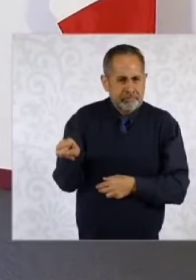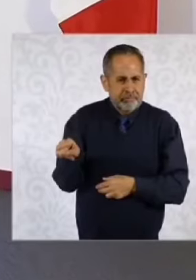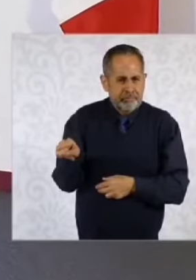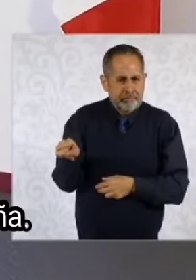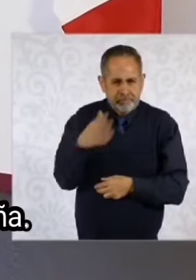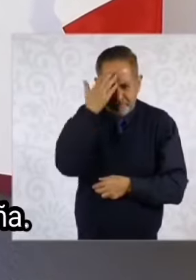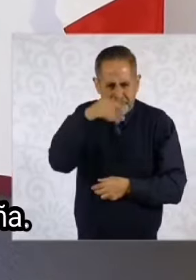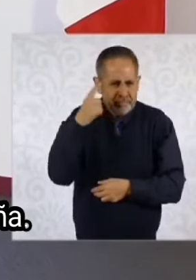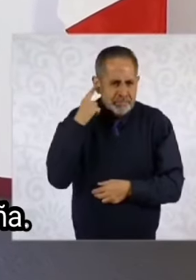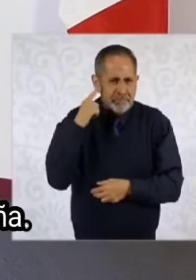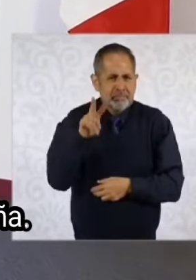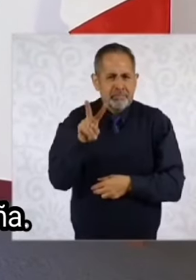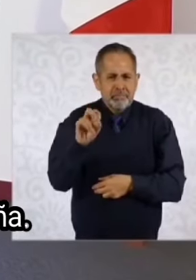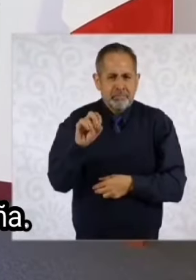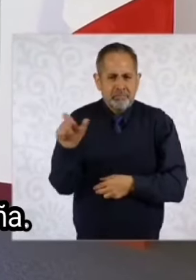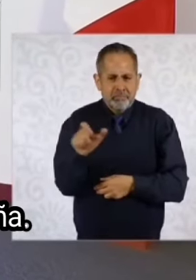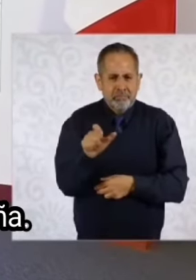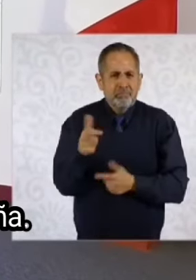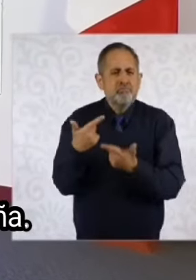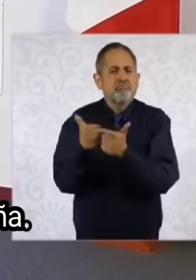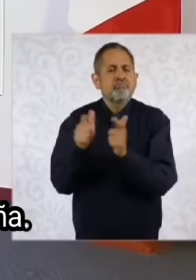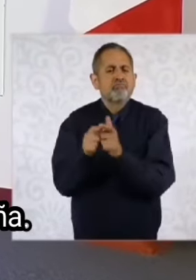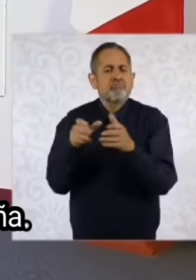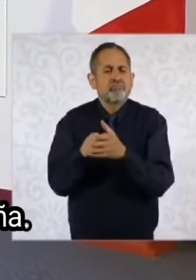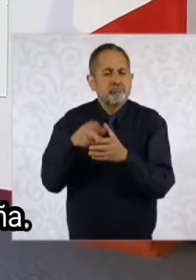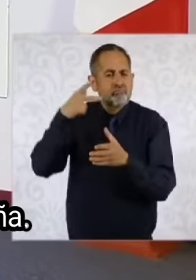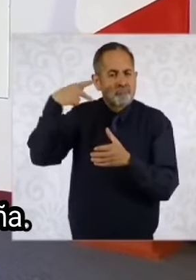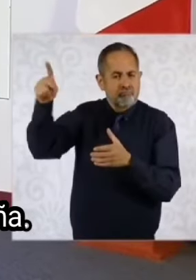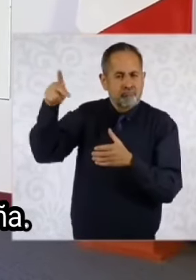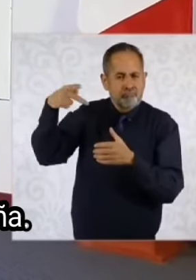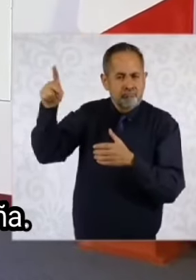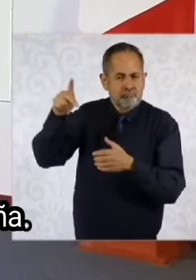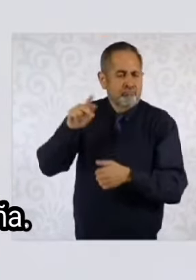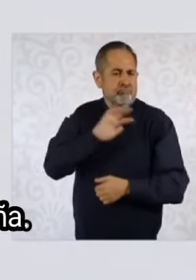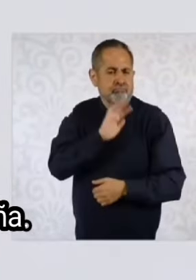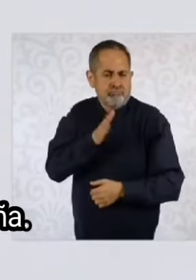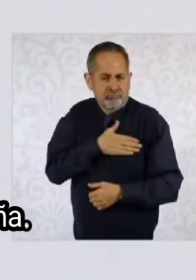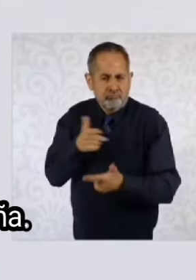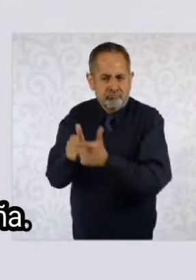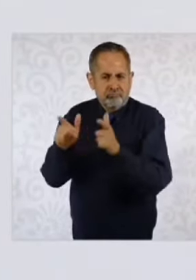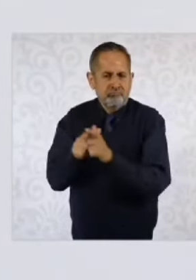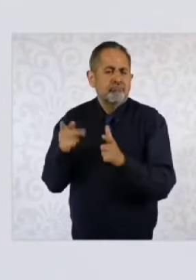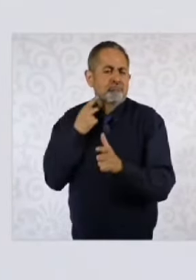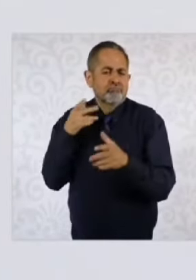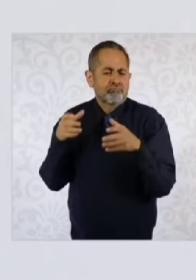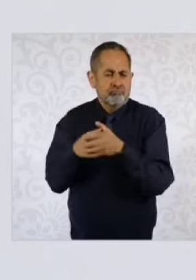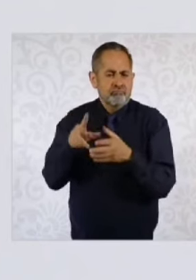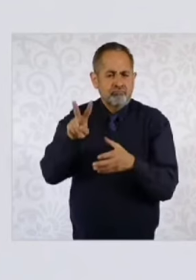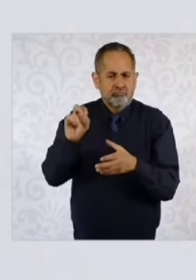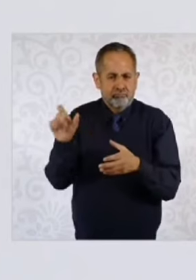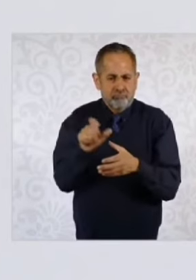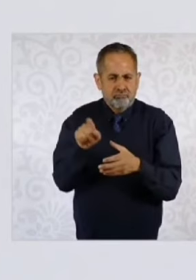¿sí sabe? Vox es un grupo parlamentario en España.